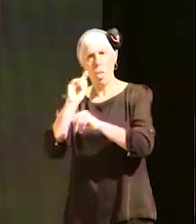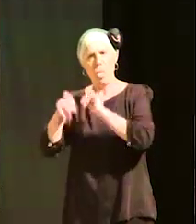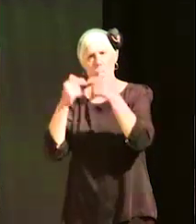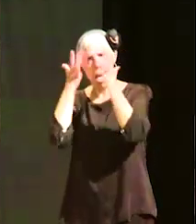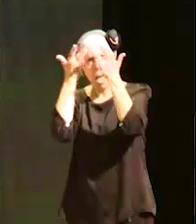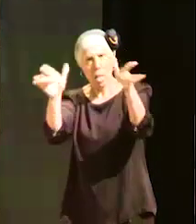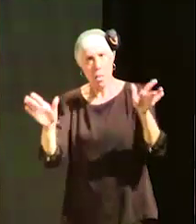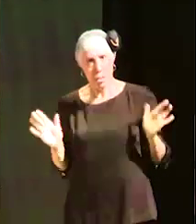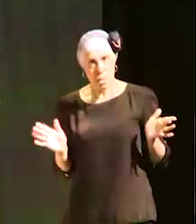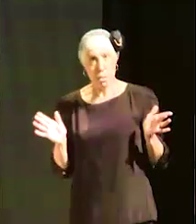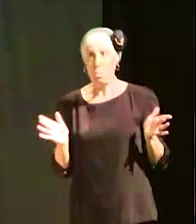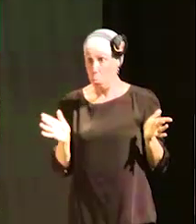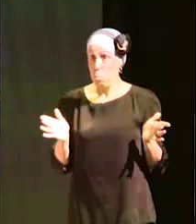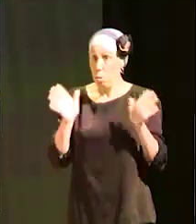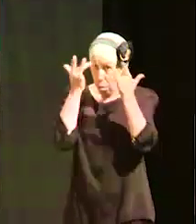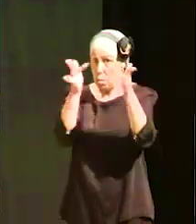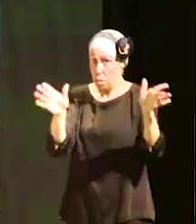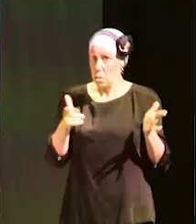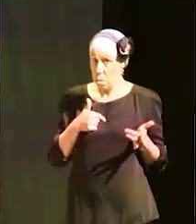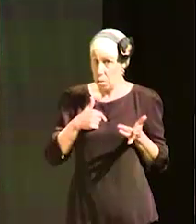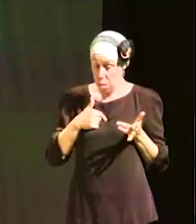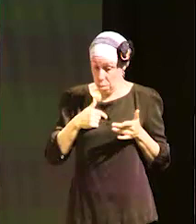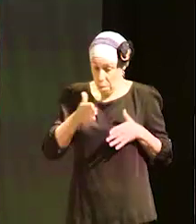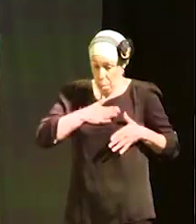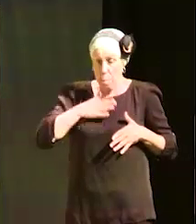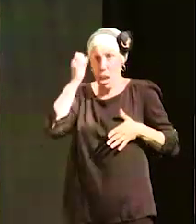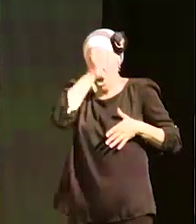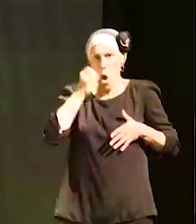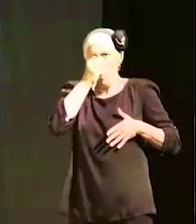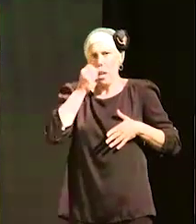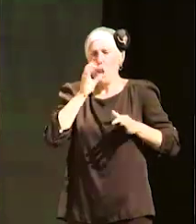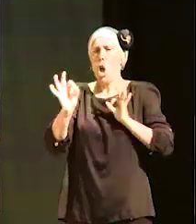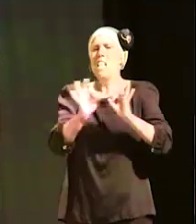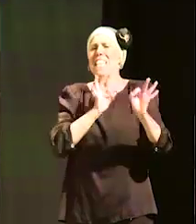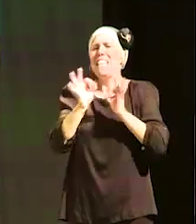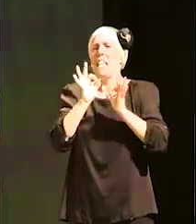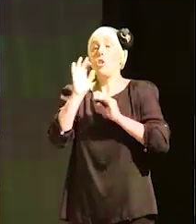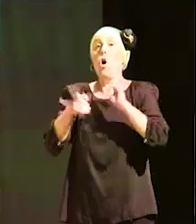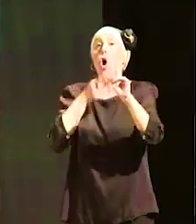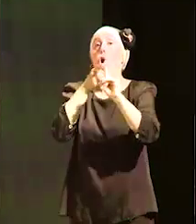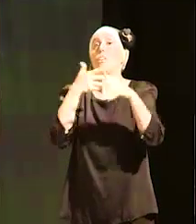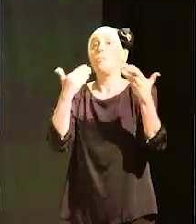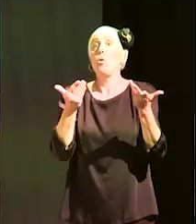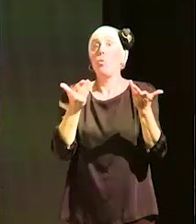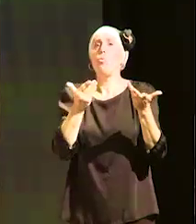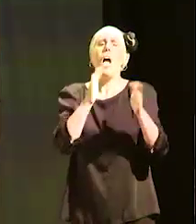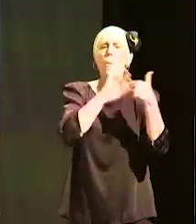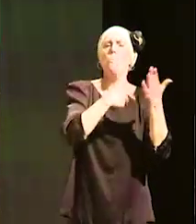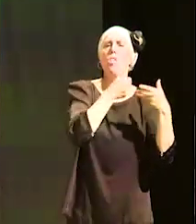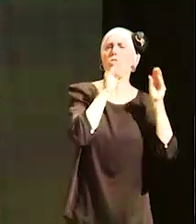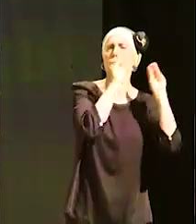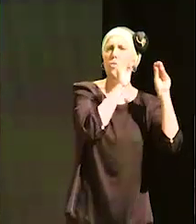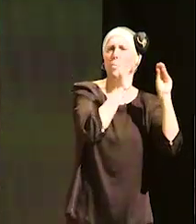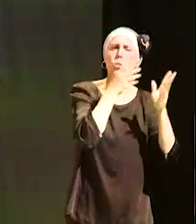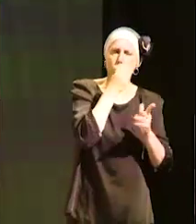teatro pues es según nosotras lo que hace es que sensibiliza verdad los otros procesos formativos dejan algo más